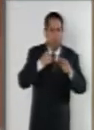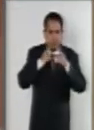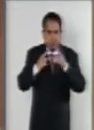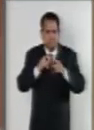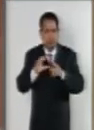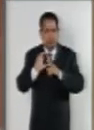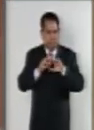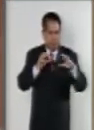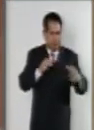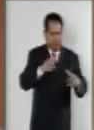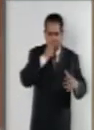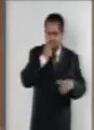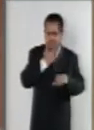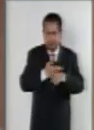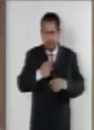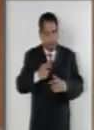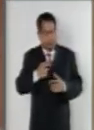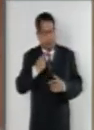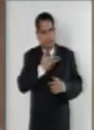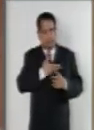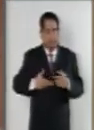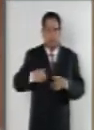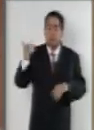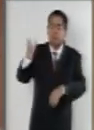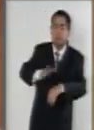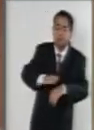comisión intersecretarial del presidente.